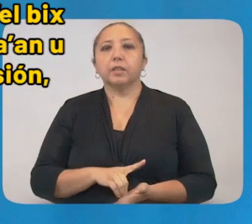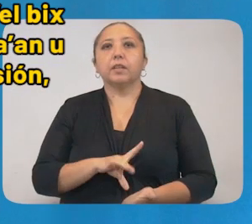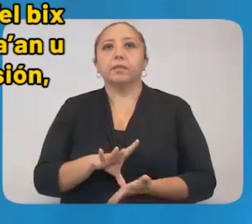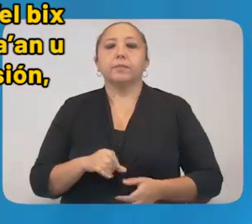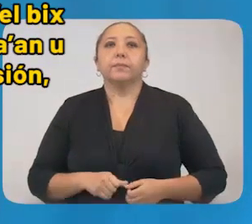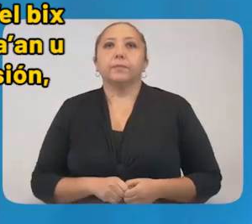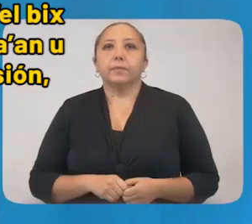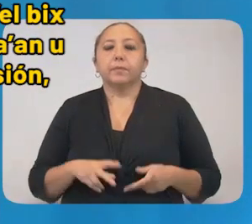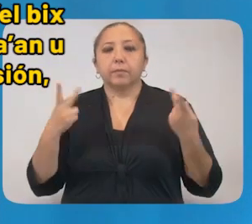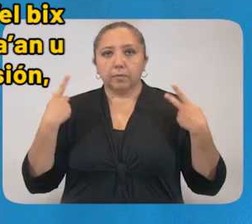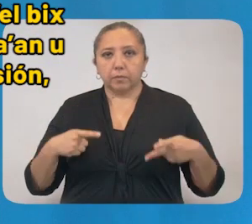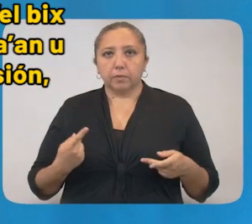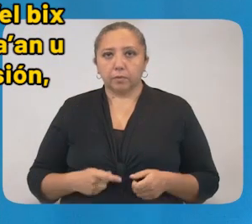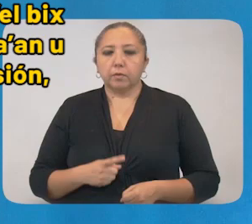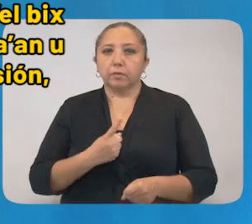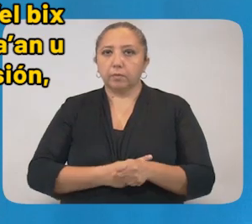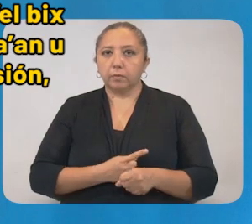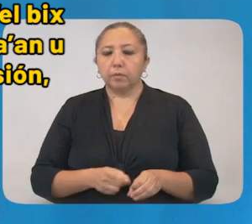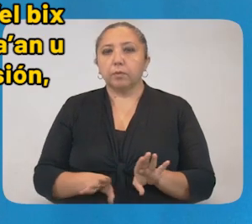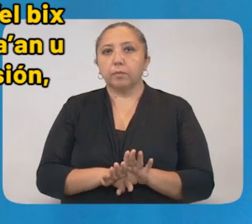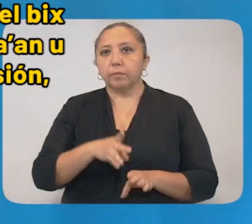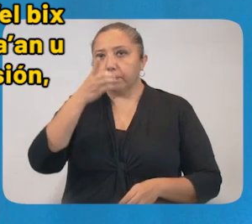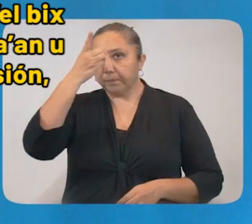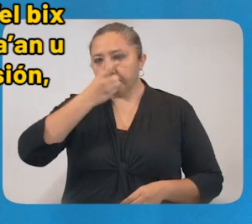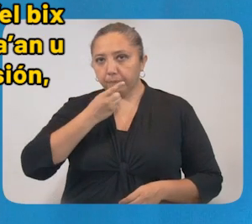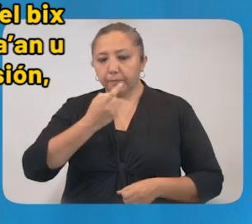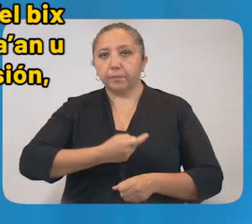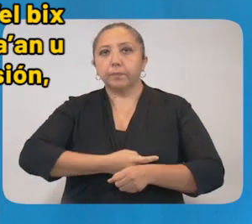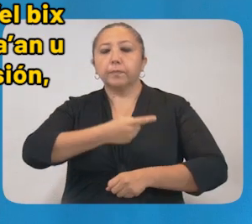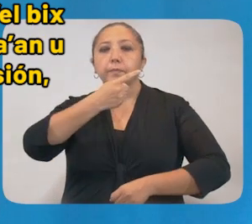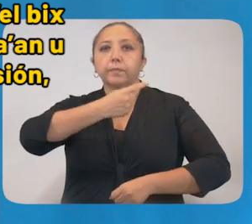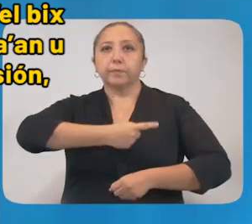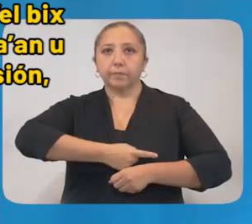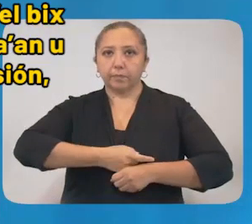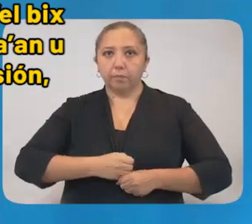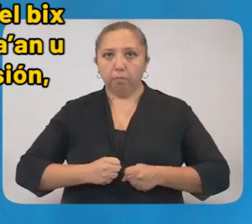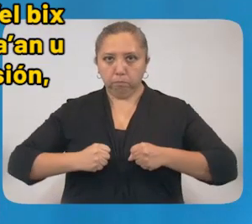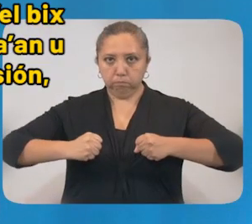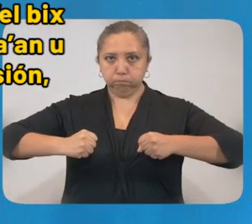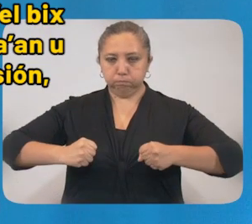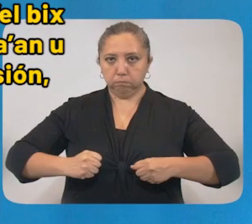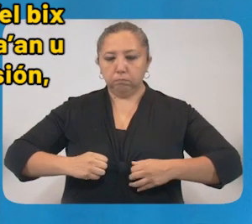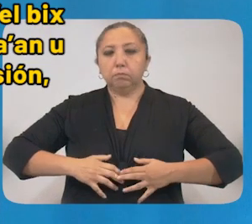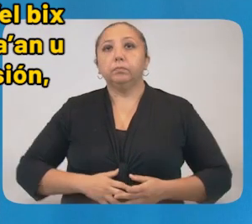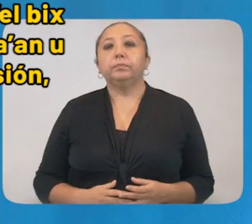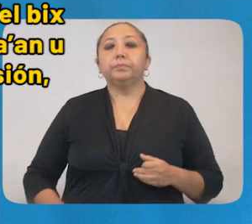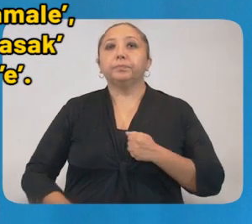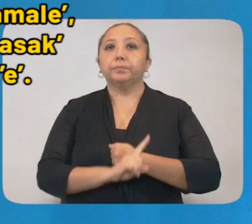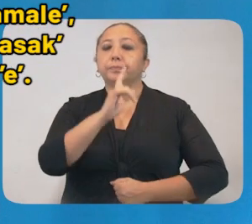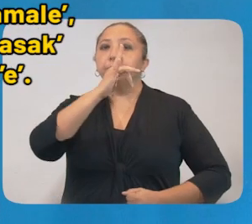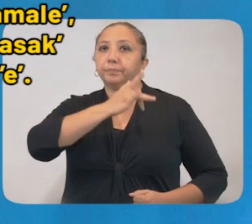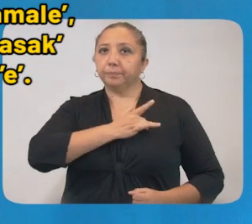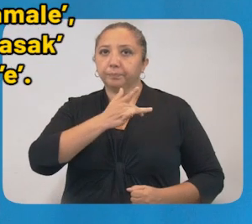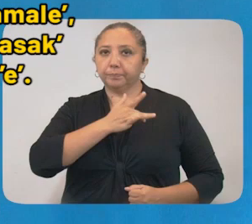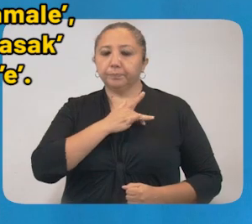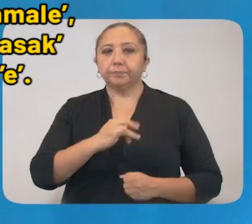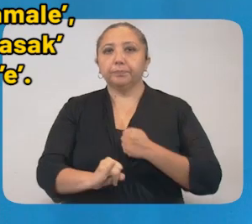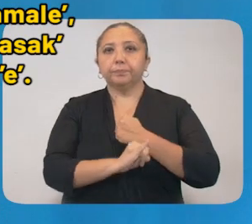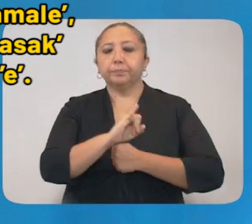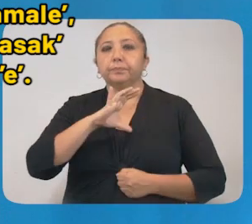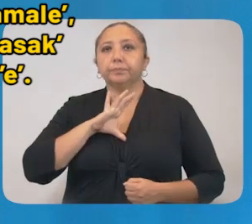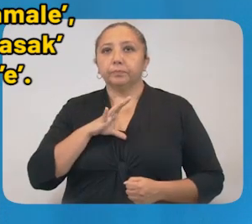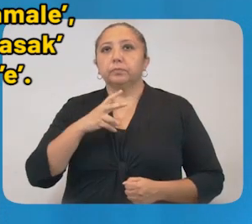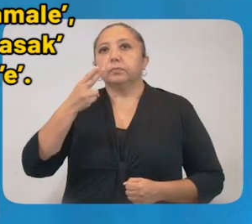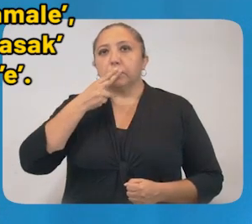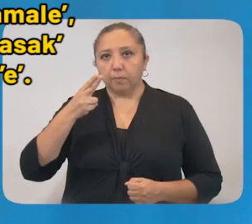discapacidad personas con padecimientos como diabetes hipertensión sobrepeso problemas cardíacos vih cáncer